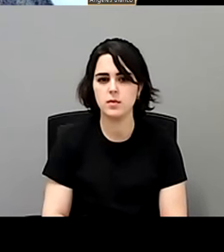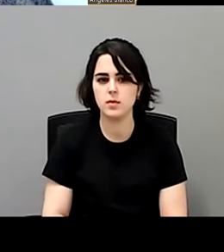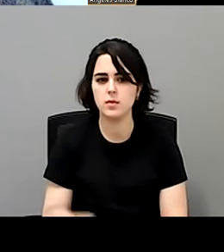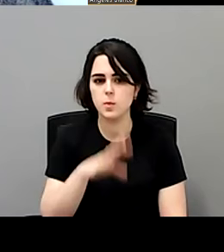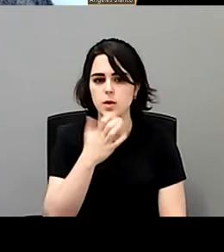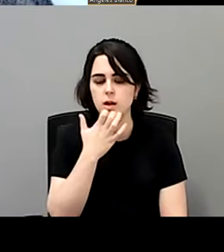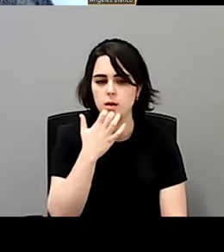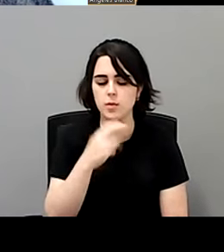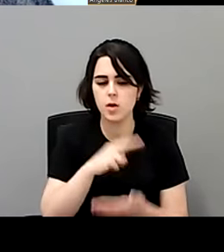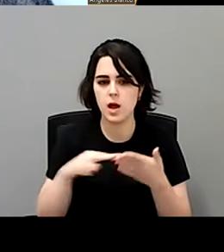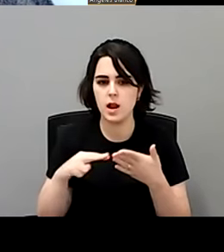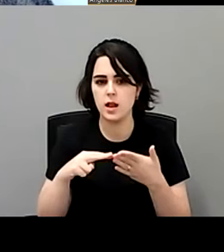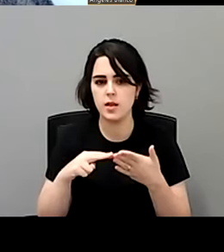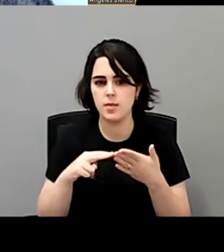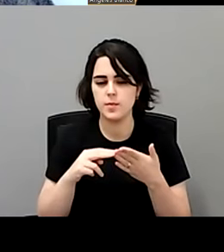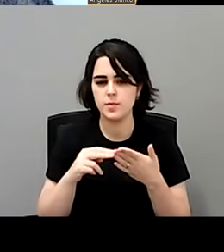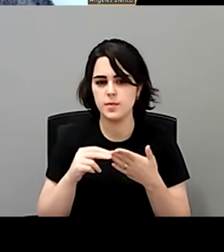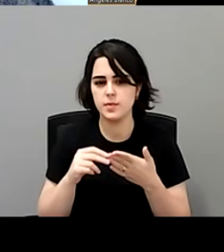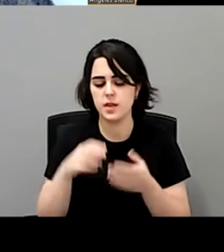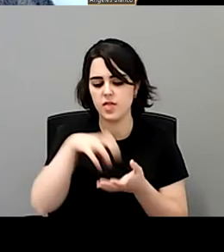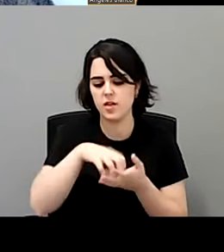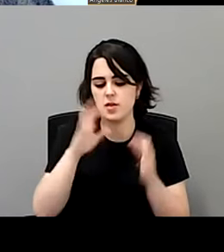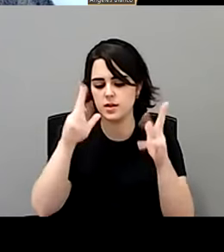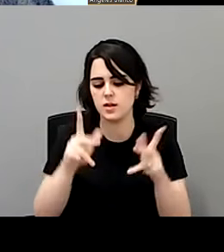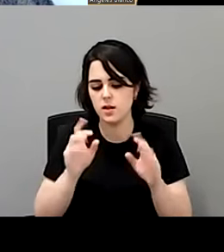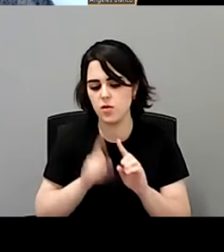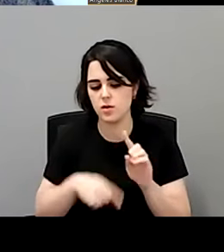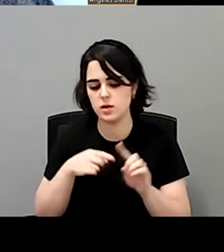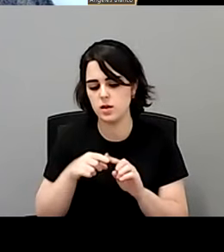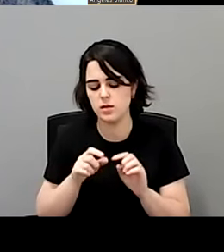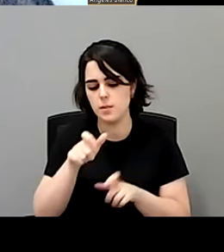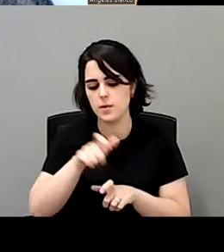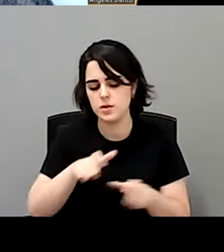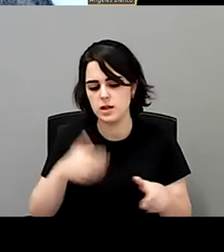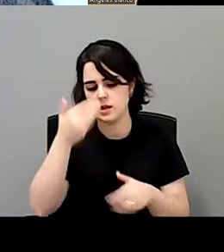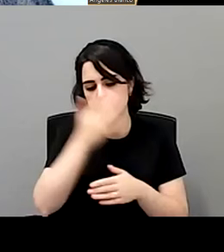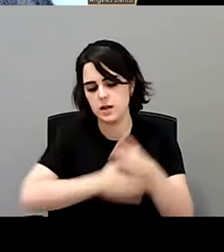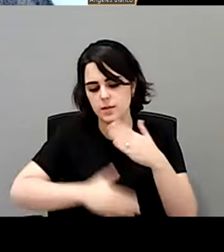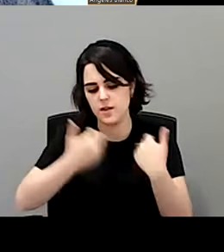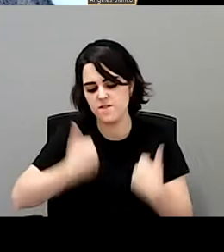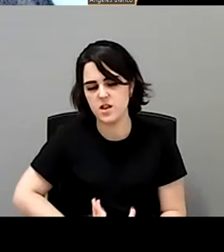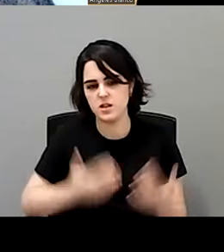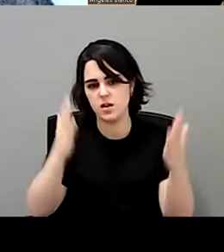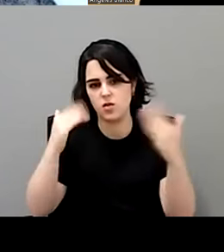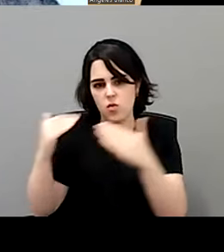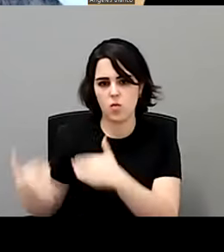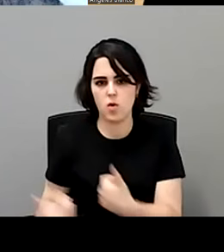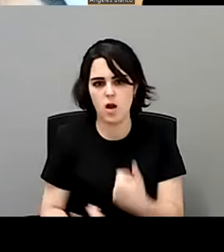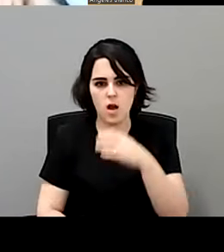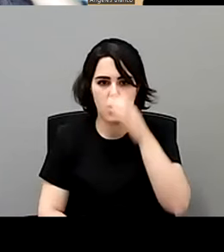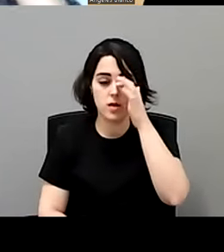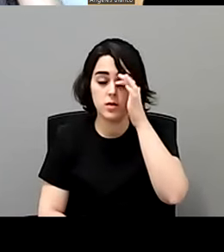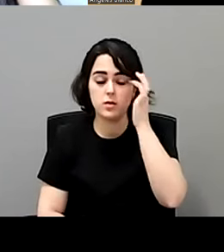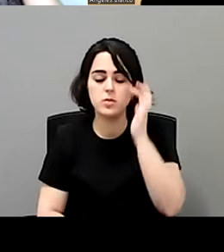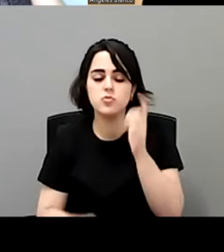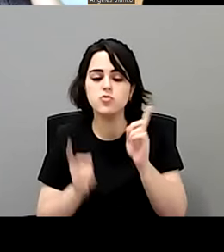centros residenciales para personas con discapacidad física. Solo